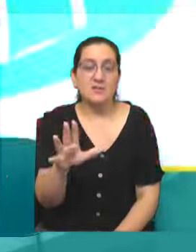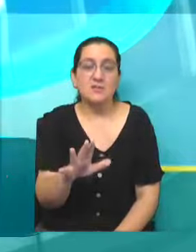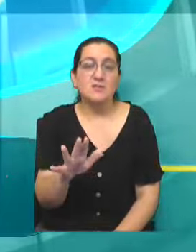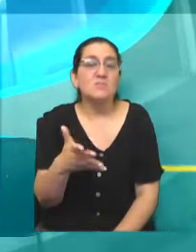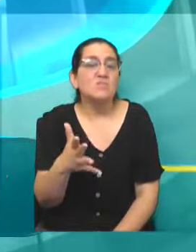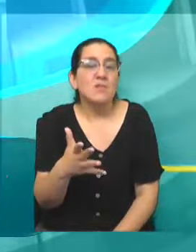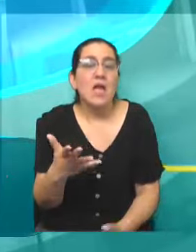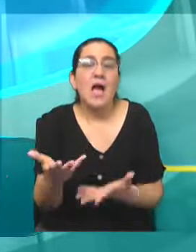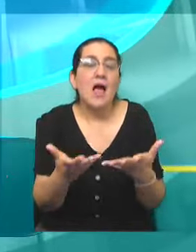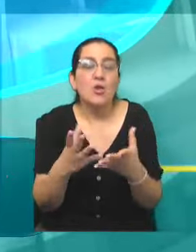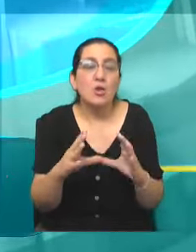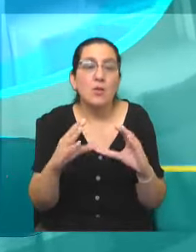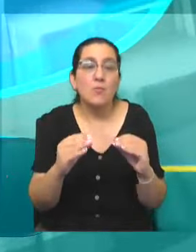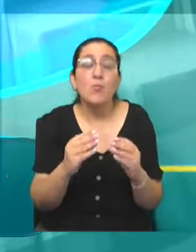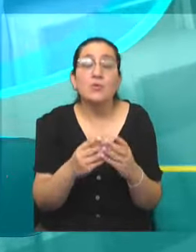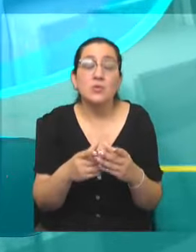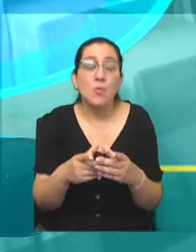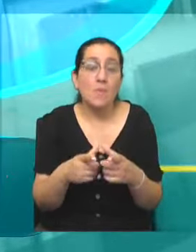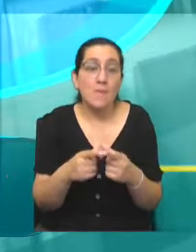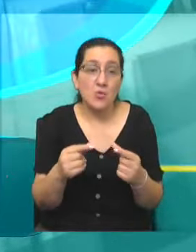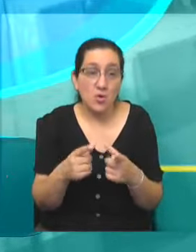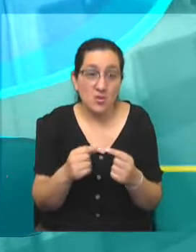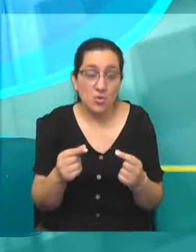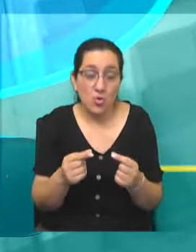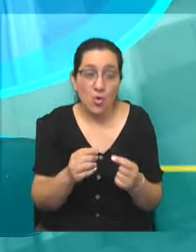Algo que lo contenga, puede ser un pañuelito,